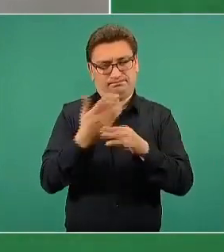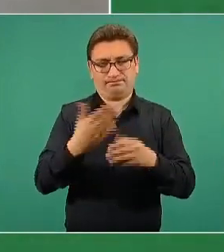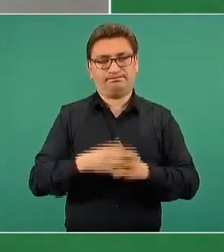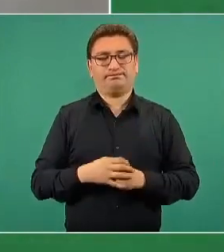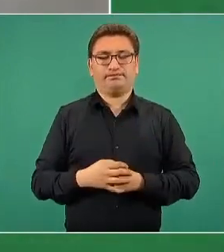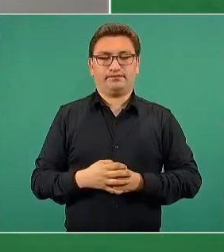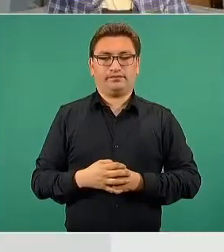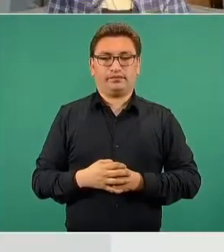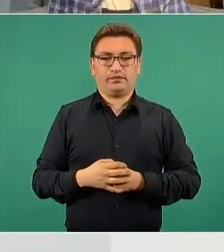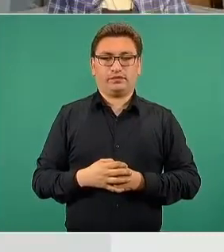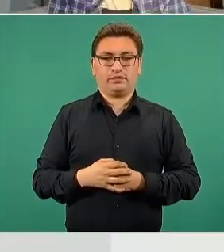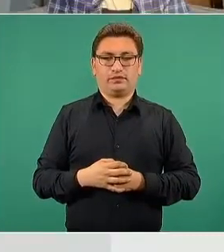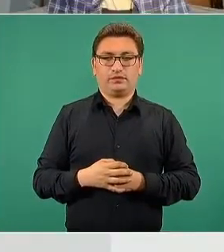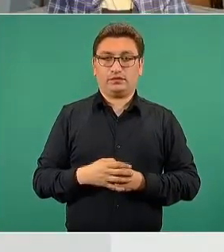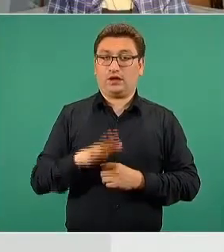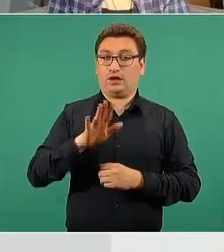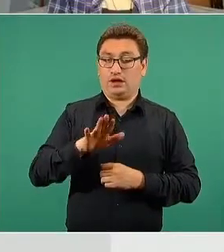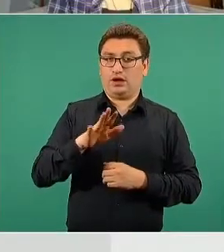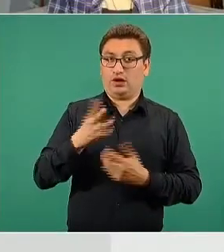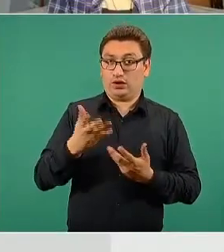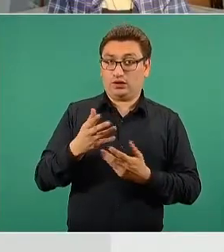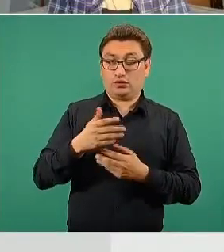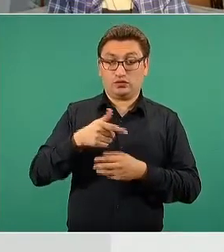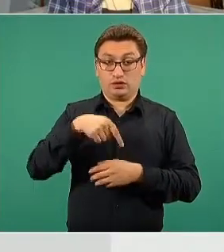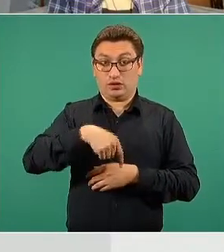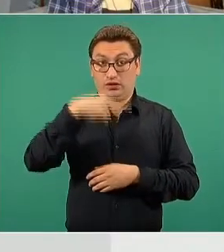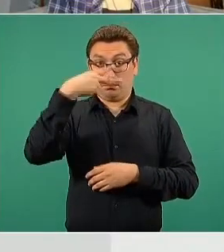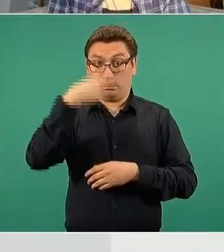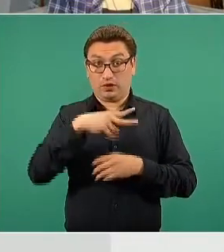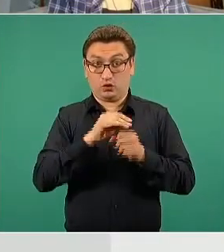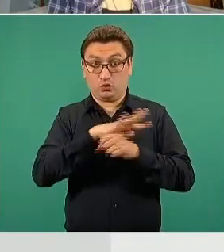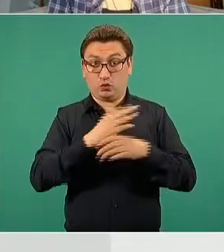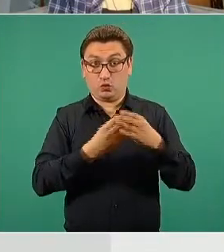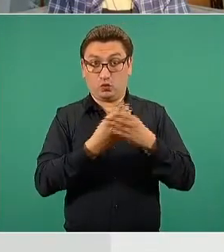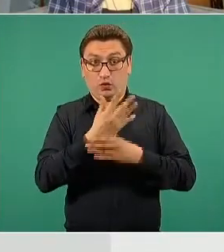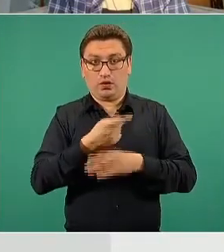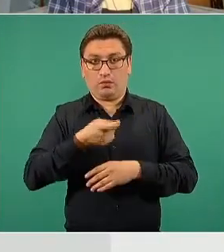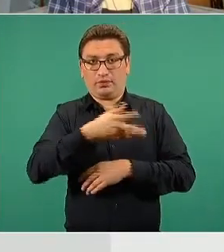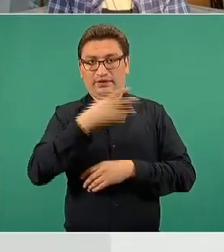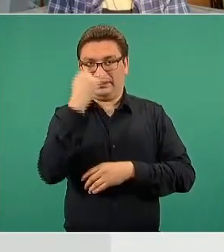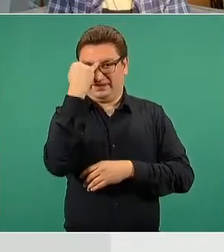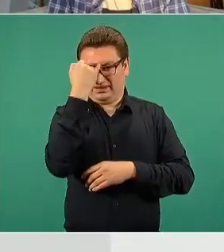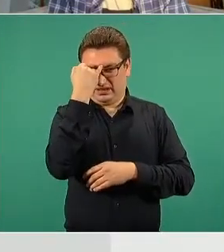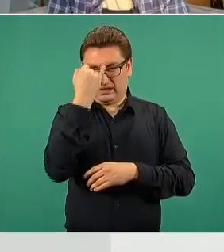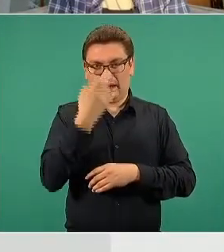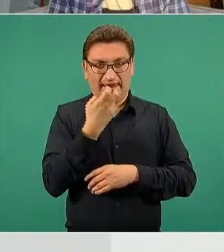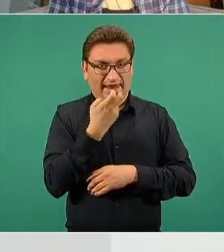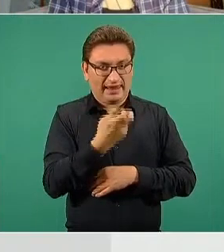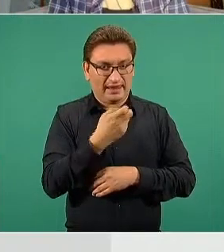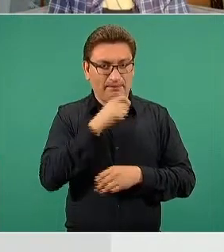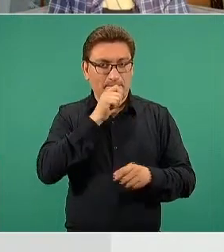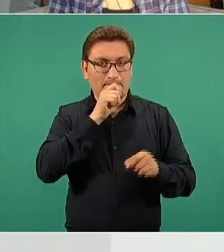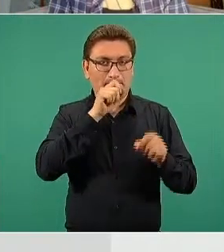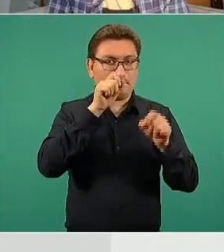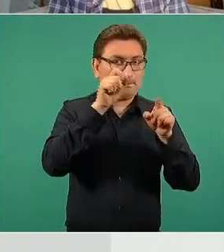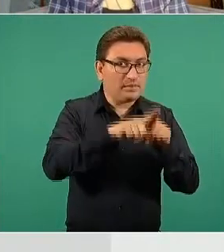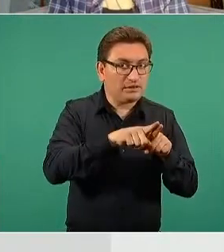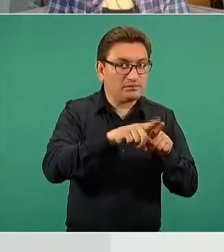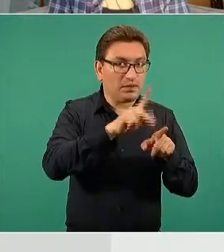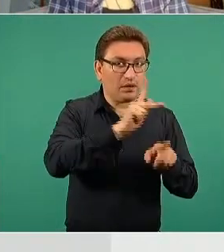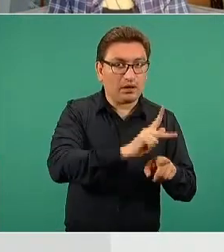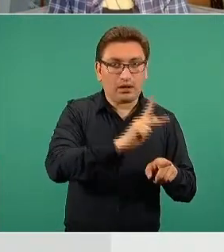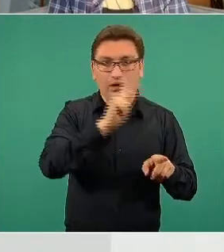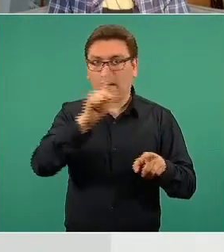Karina. Es decir, esta variante que se detecta en México, de la denominada la India, ¿es la misma que tiene a la